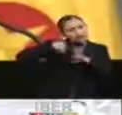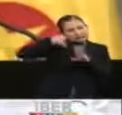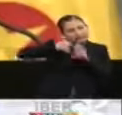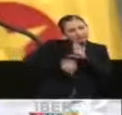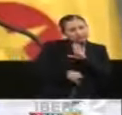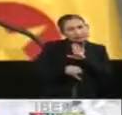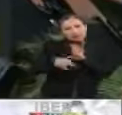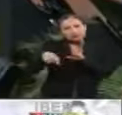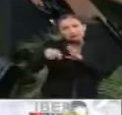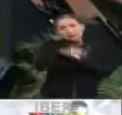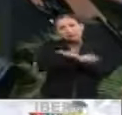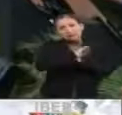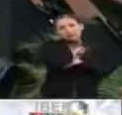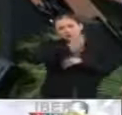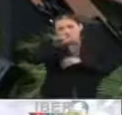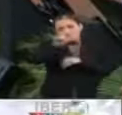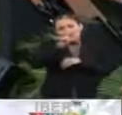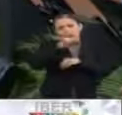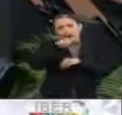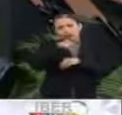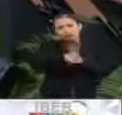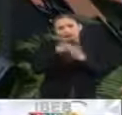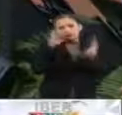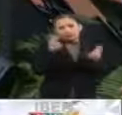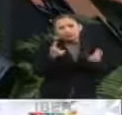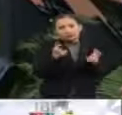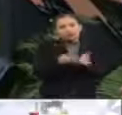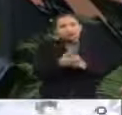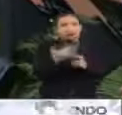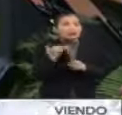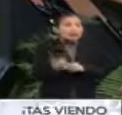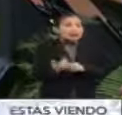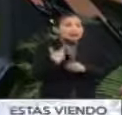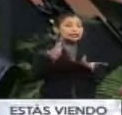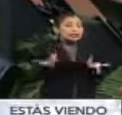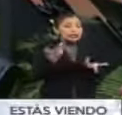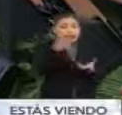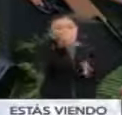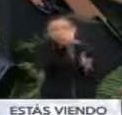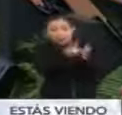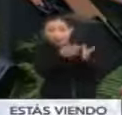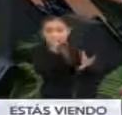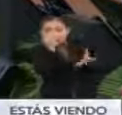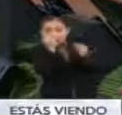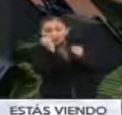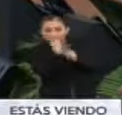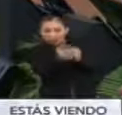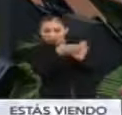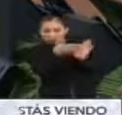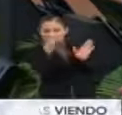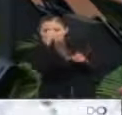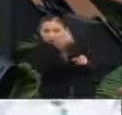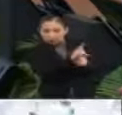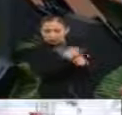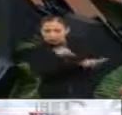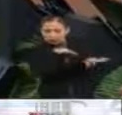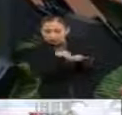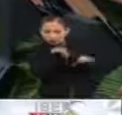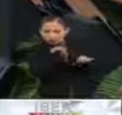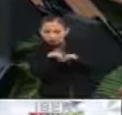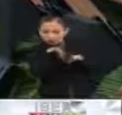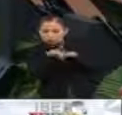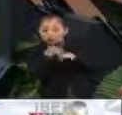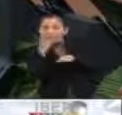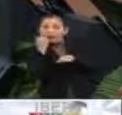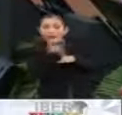detalle por los especialistas en estos temas, y que las lecciones aprendidas en estos 2 días de intenso trabajo